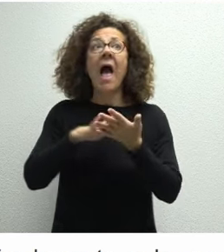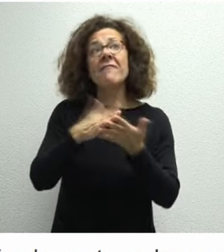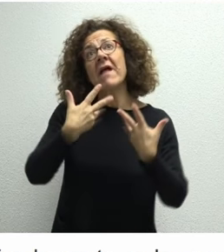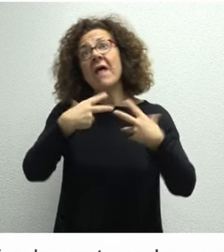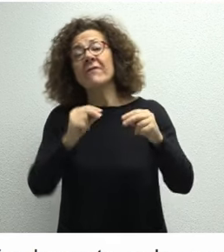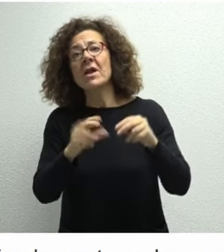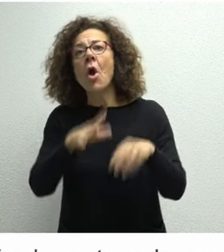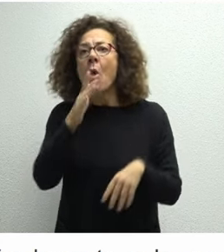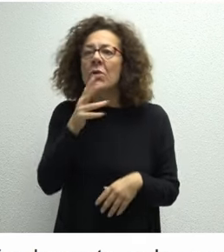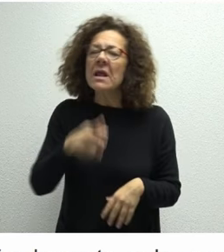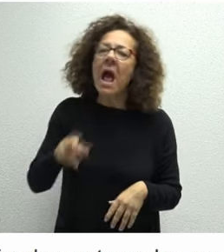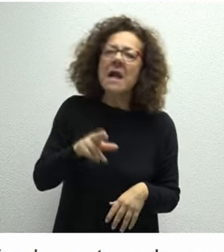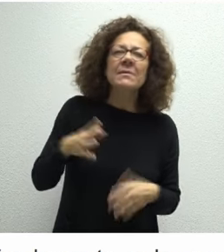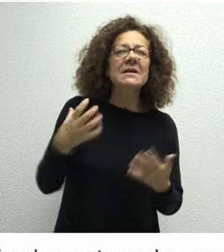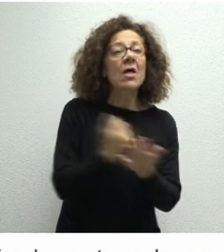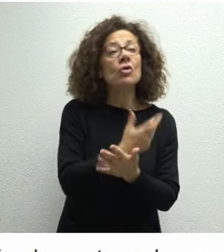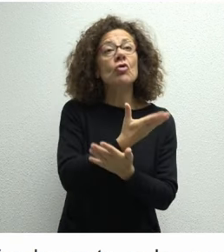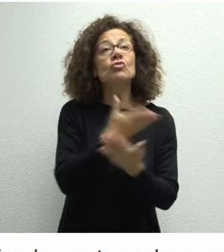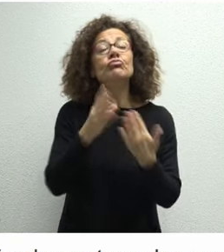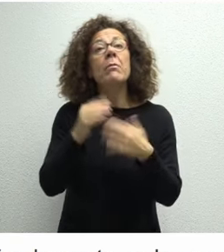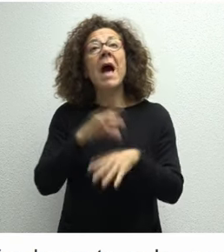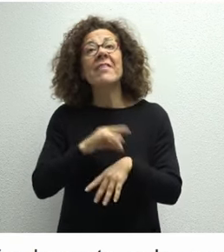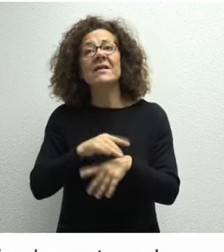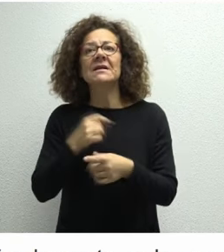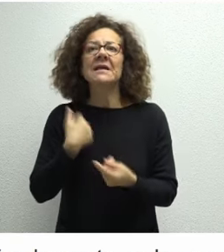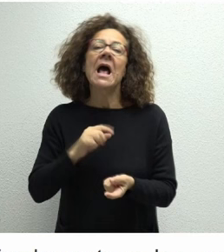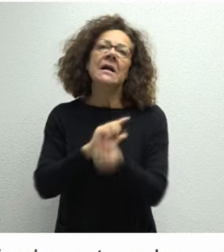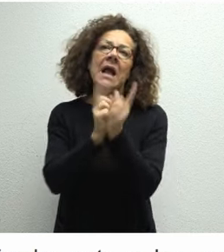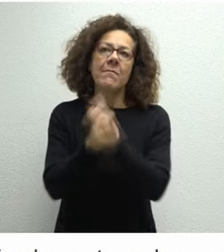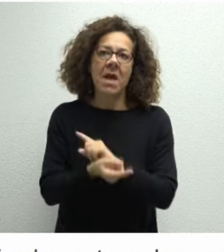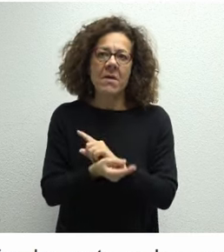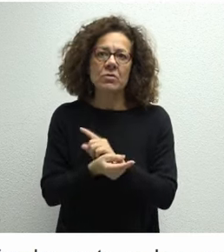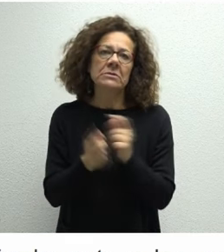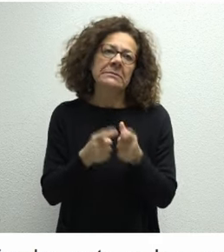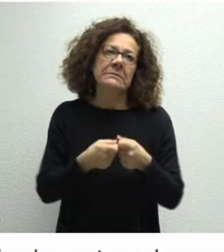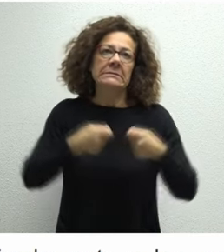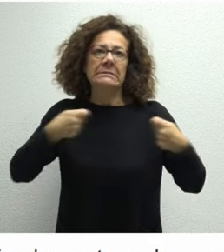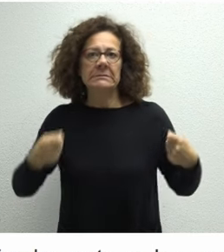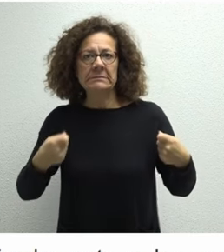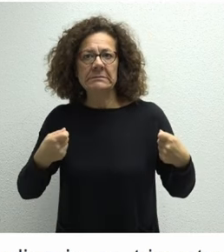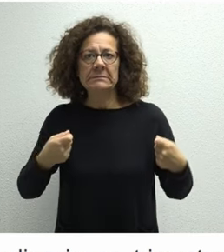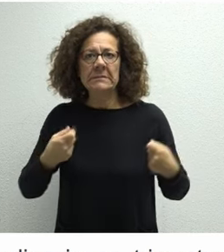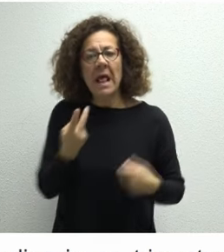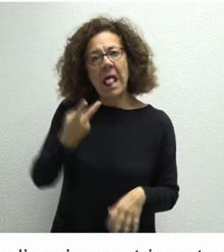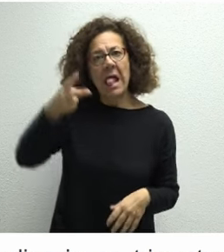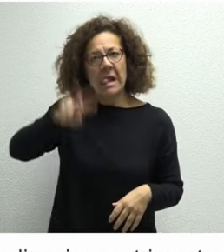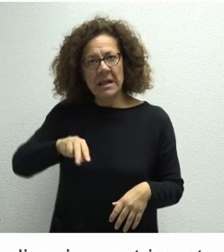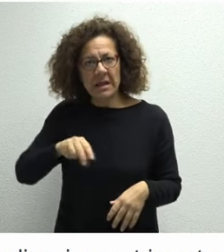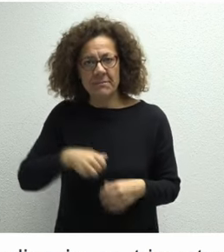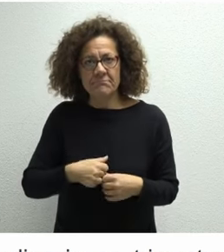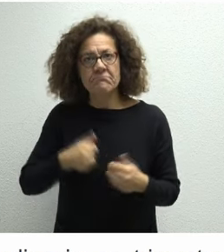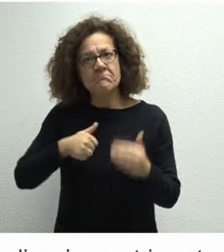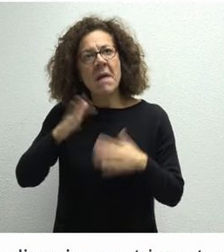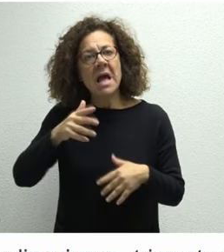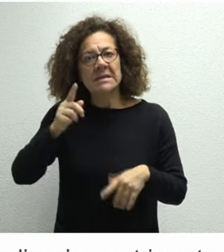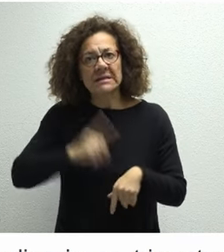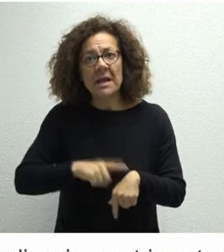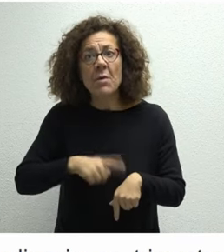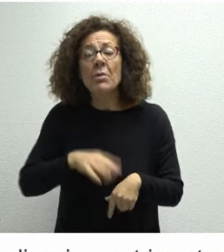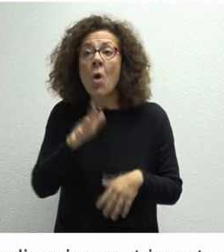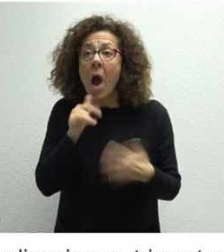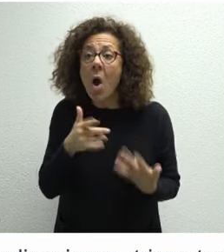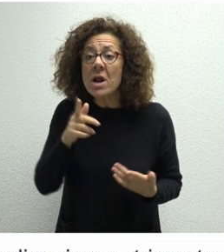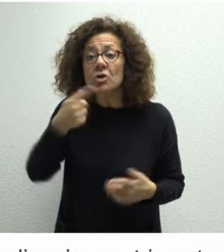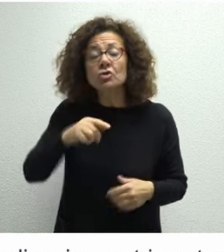porque habíamos repasado a todos los pacientes la cambiamos la distanciamos a bimensuales vale pero ahora mismo somos